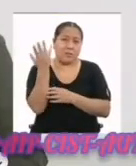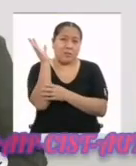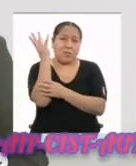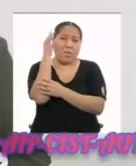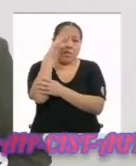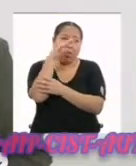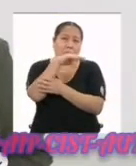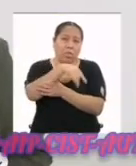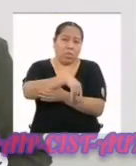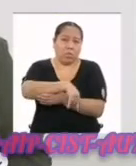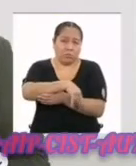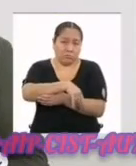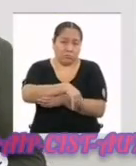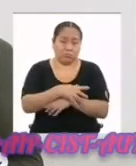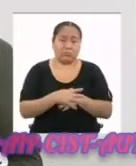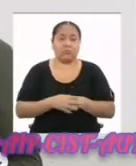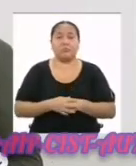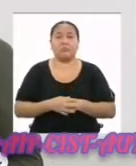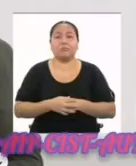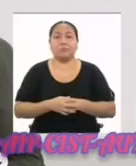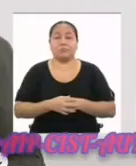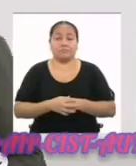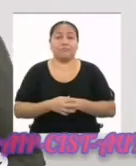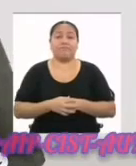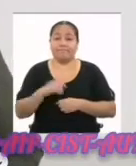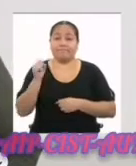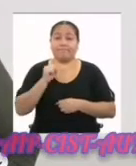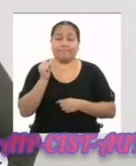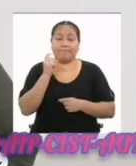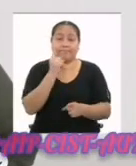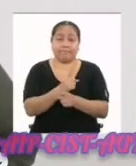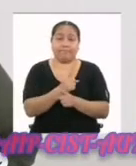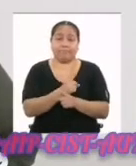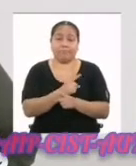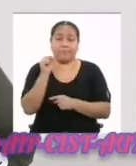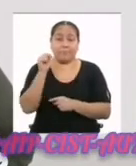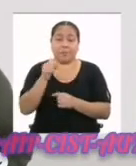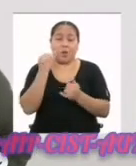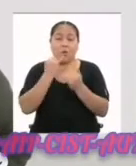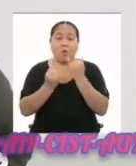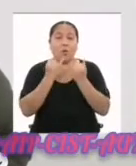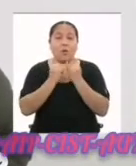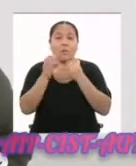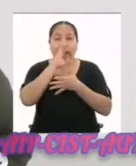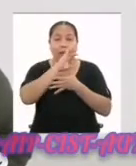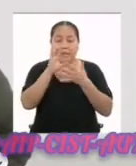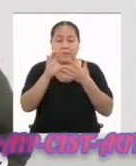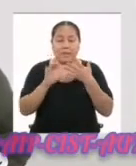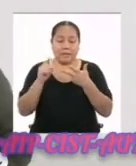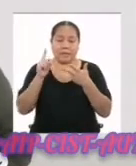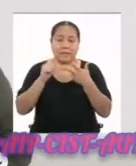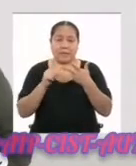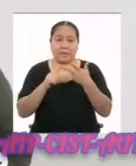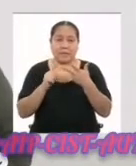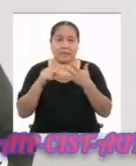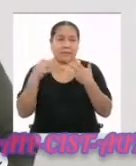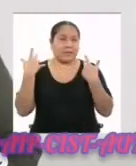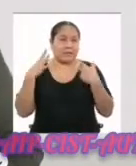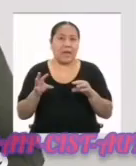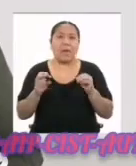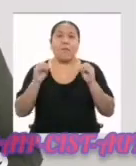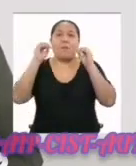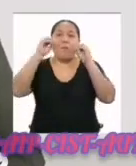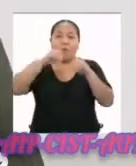muriéndose. Exactamente. Ahora nos toca ver la última característica y después de eso ya